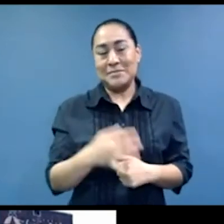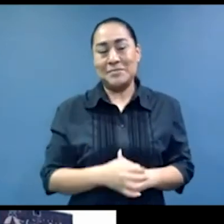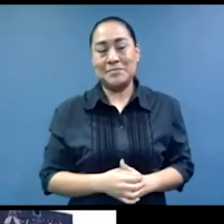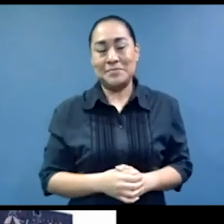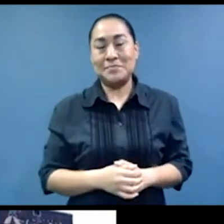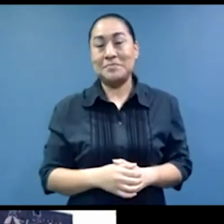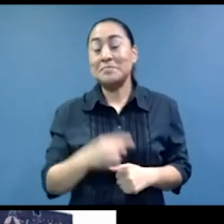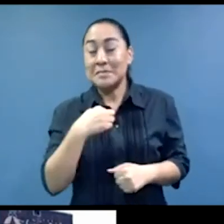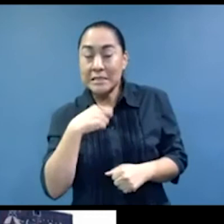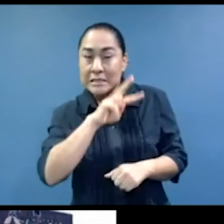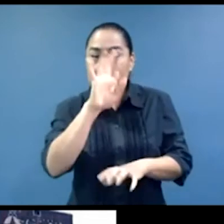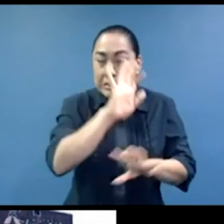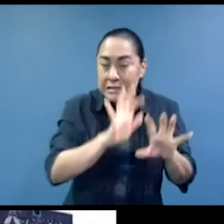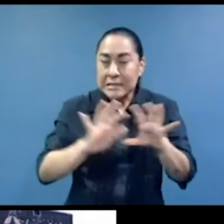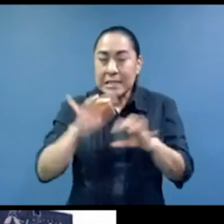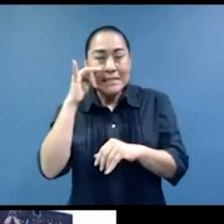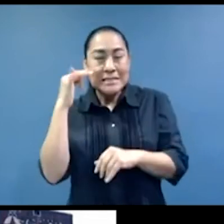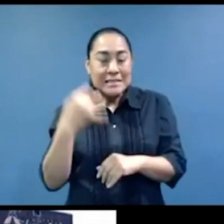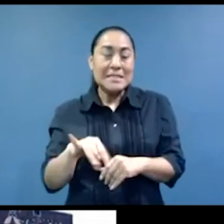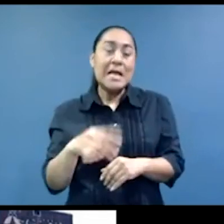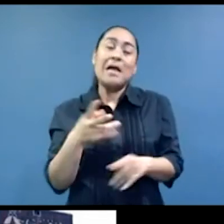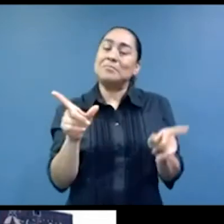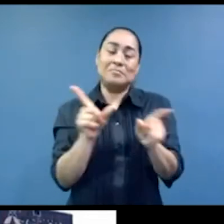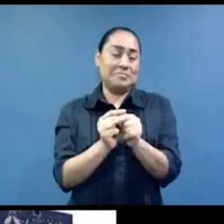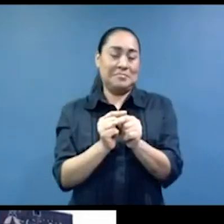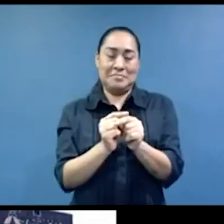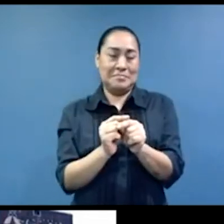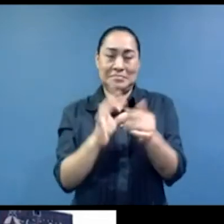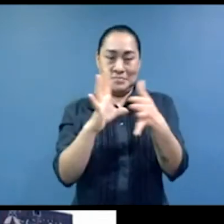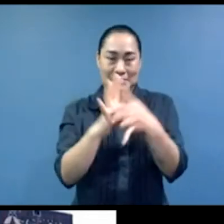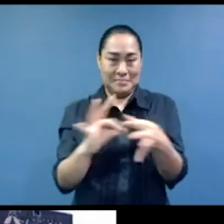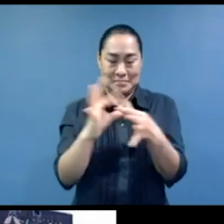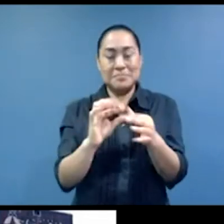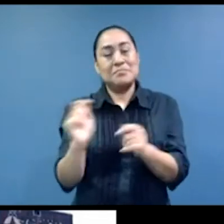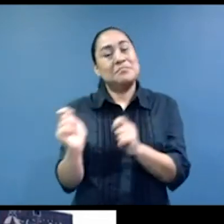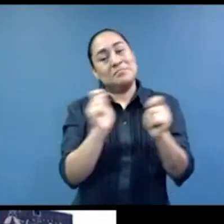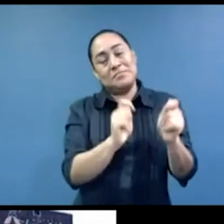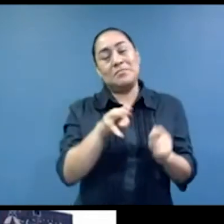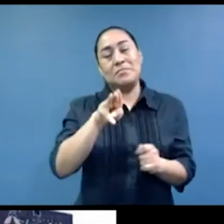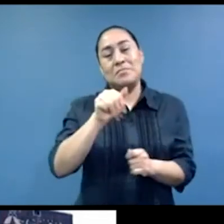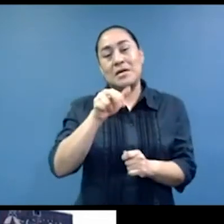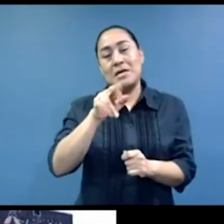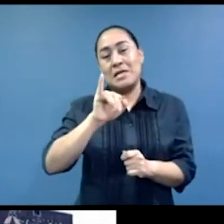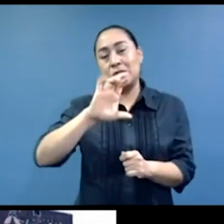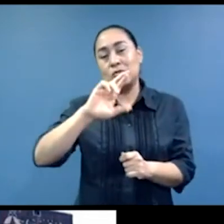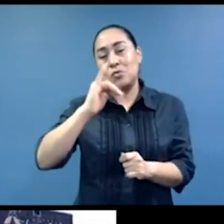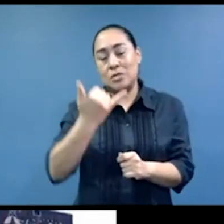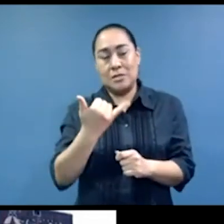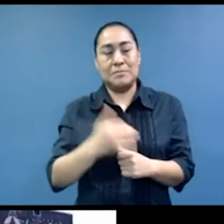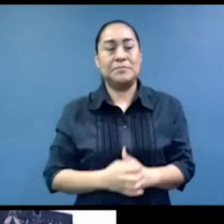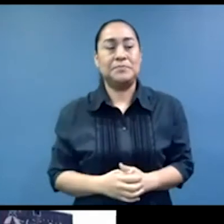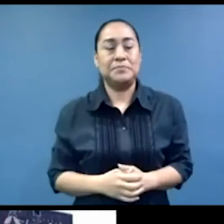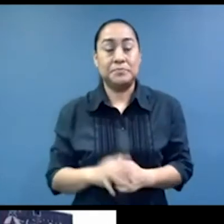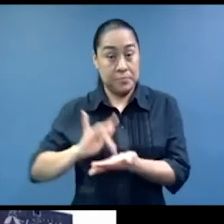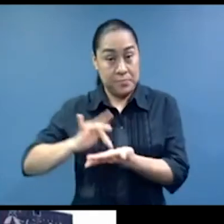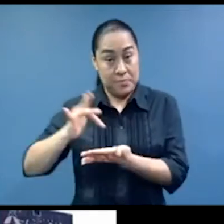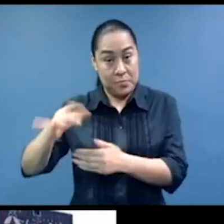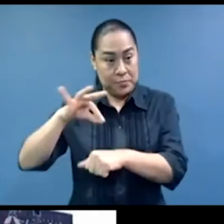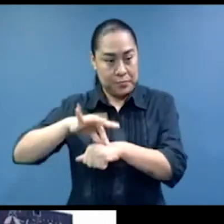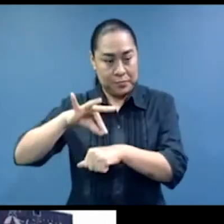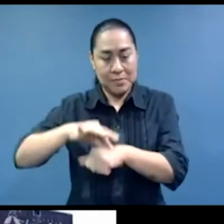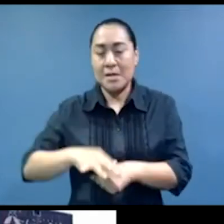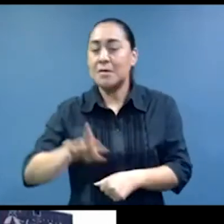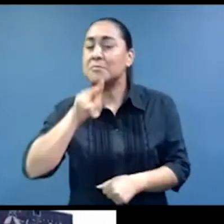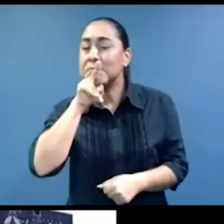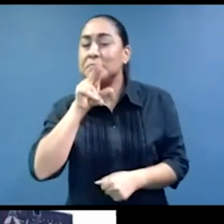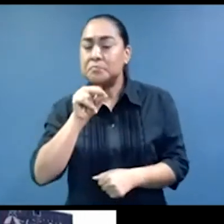los veía a ustedes, pero hasta aquí lo dejaría para que podamos escuchar a Marichuy otra vez. Muchas gracias, doctora. Sí, no se preocupe,